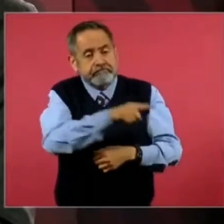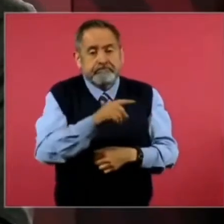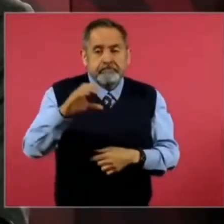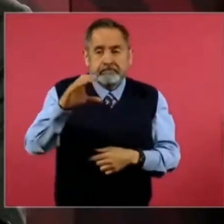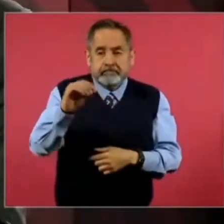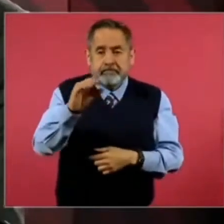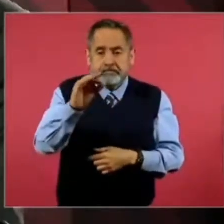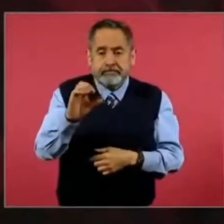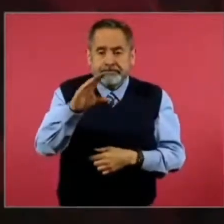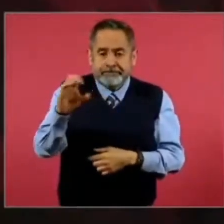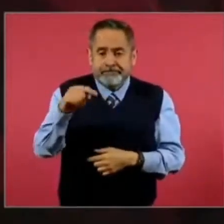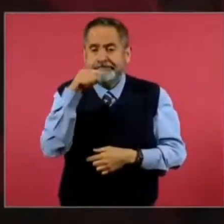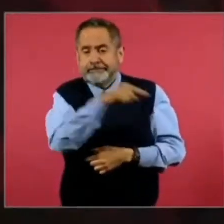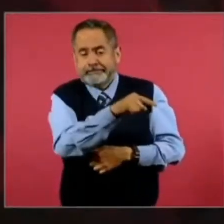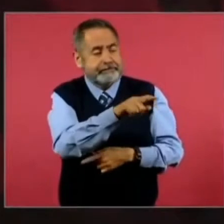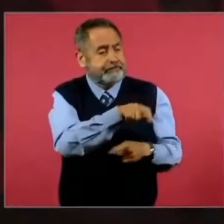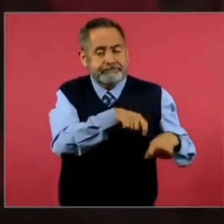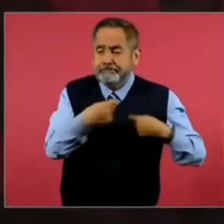a este instituto